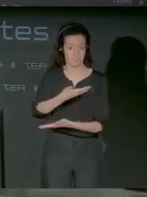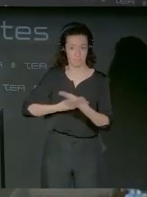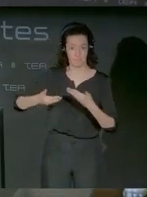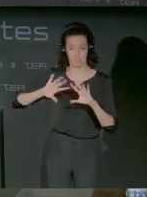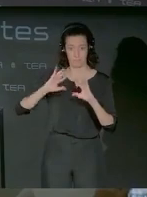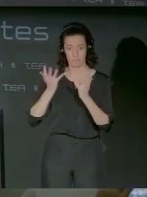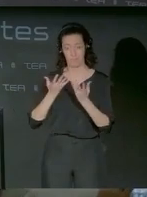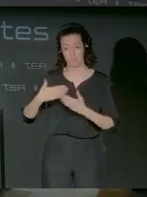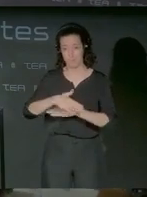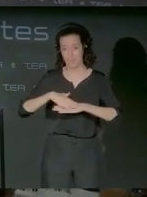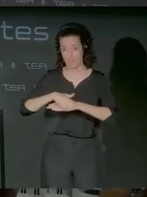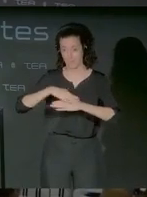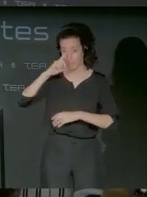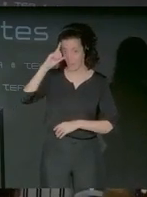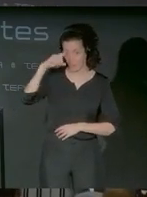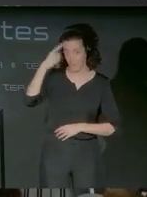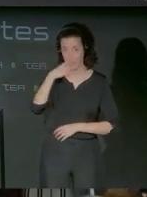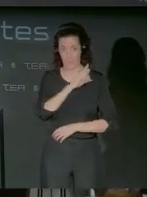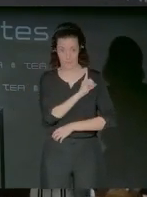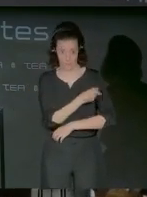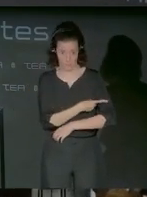Gracias Héctor